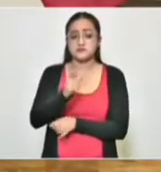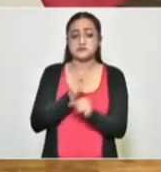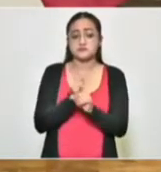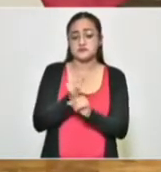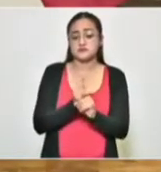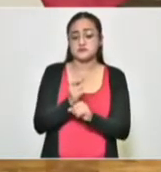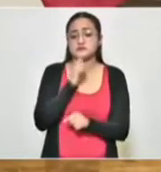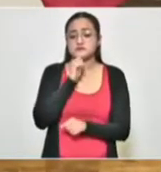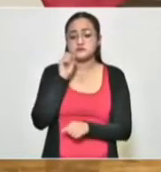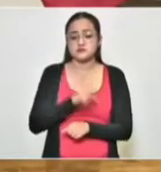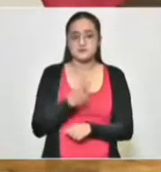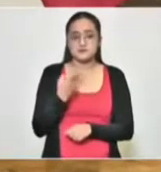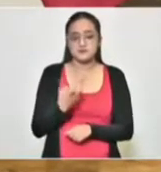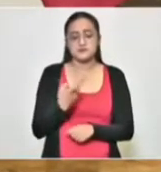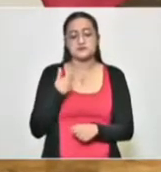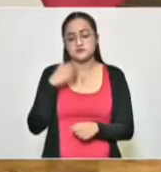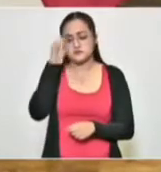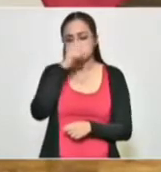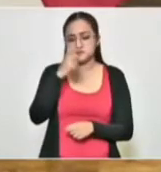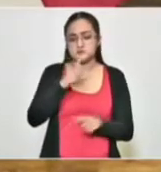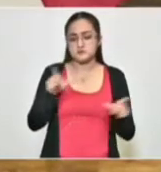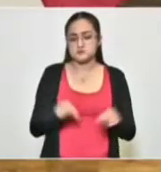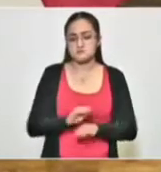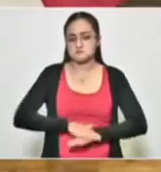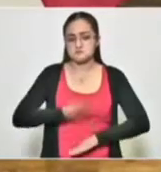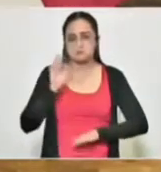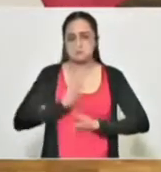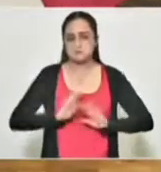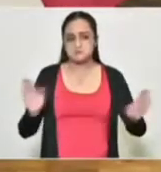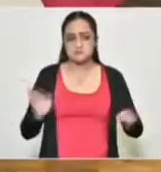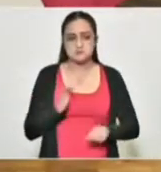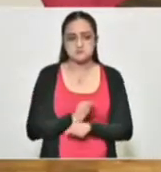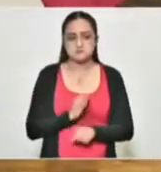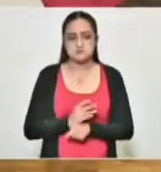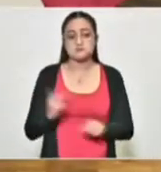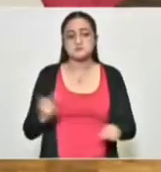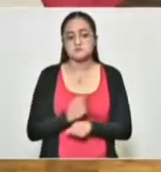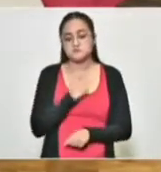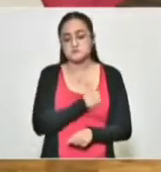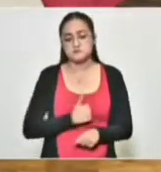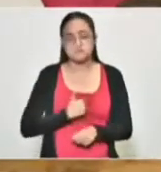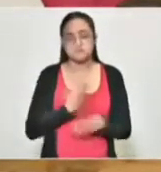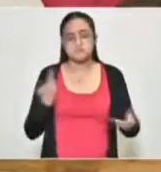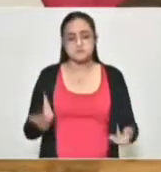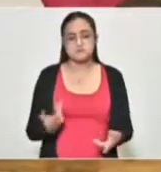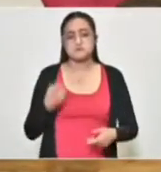investigar los mismos. Es mi opinión sobre ese hecho que ocurrió tan lamentable, irreprochable.